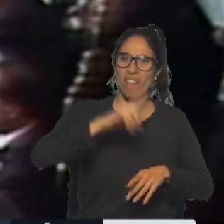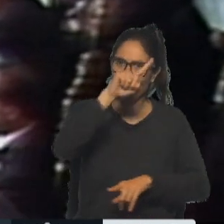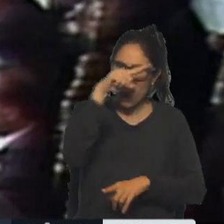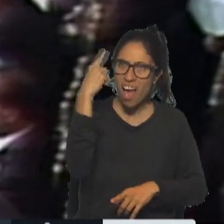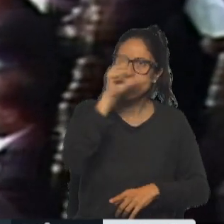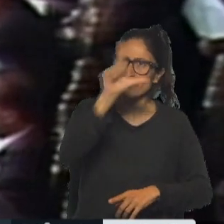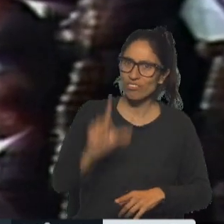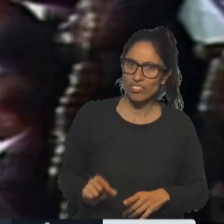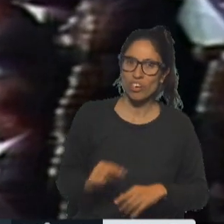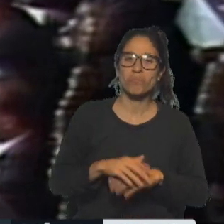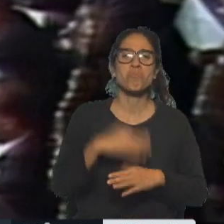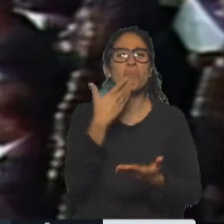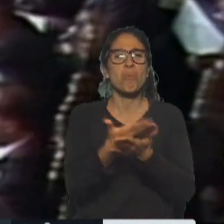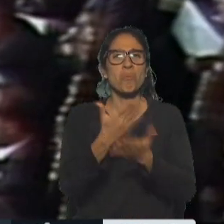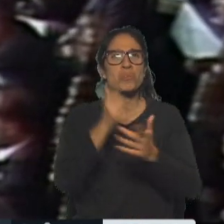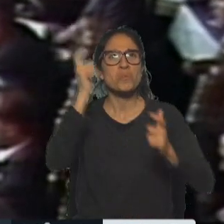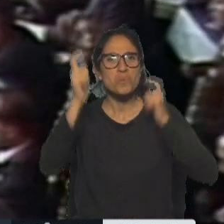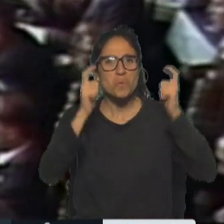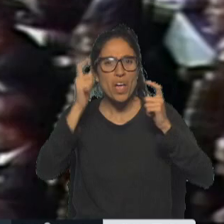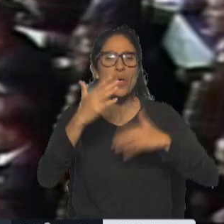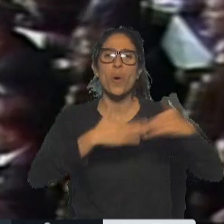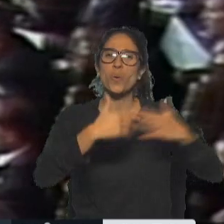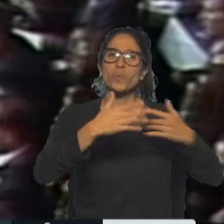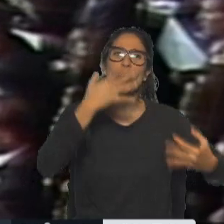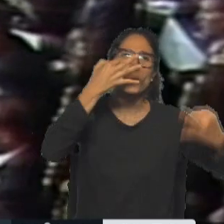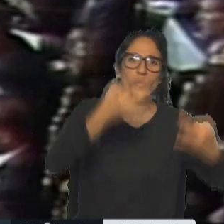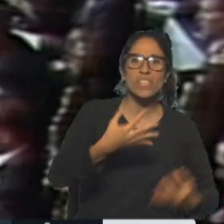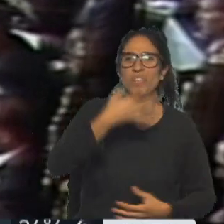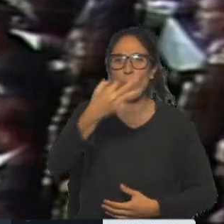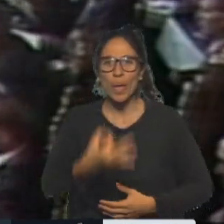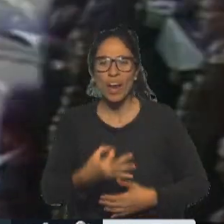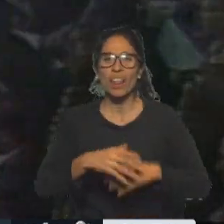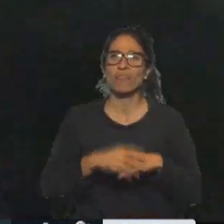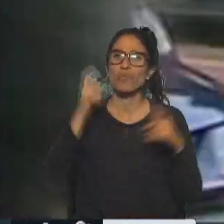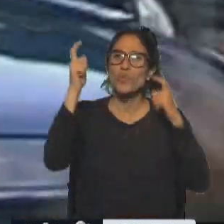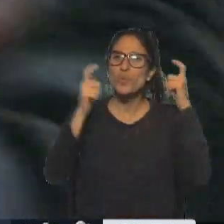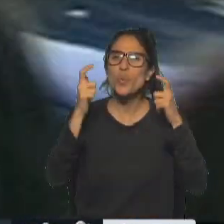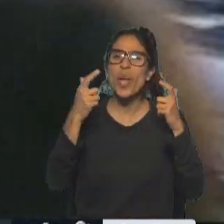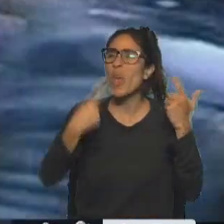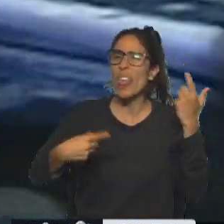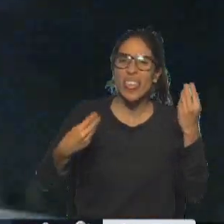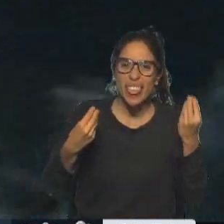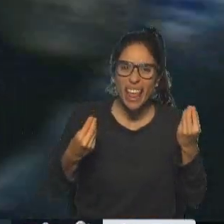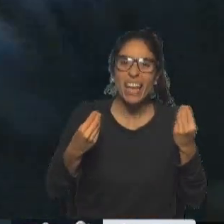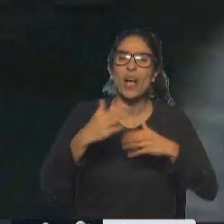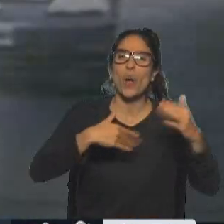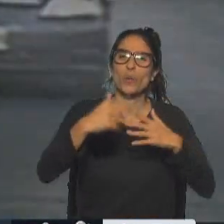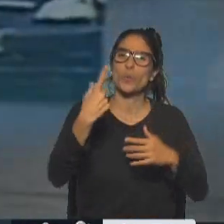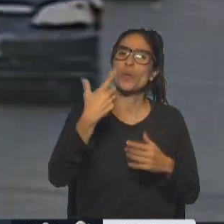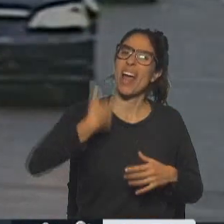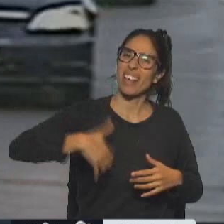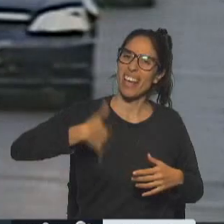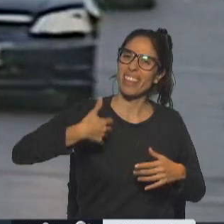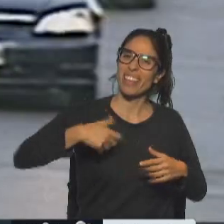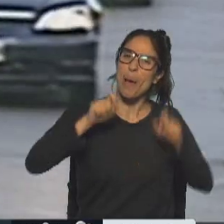justicia. Vengo a proponerles un sueño, que es el de volver a tener una Argentina con todos y para todos. Les